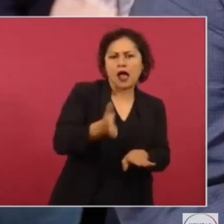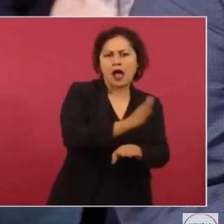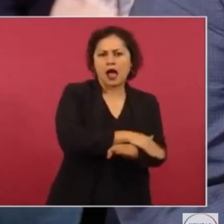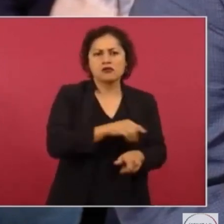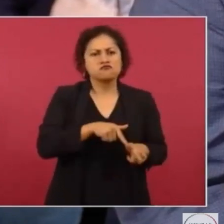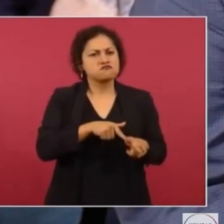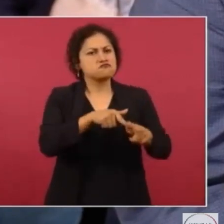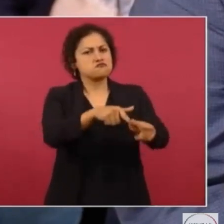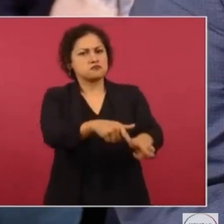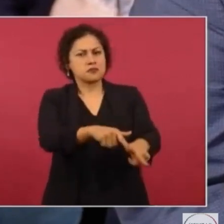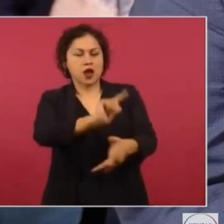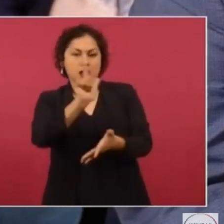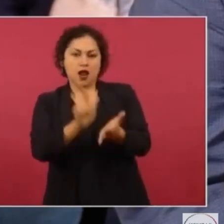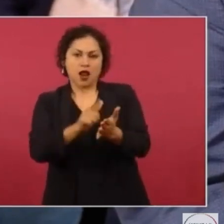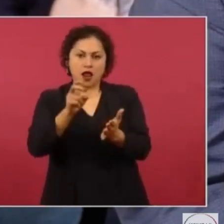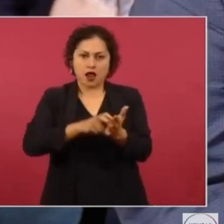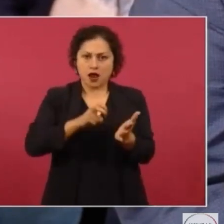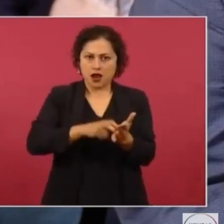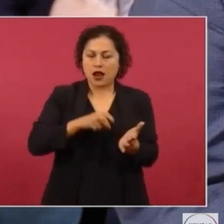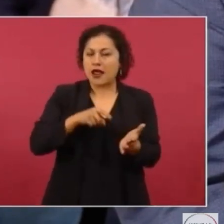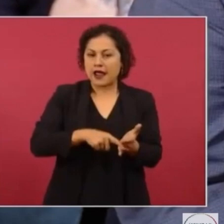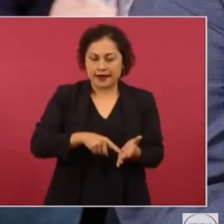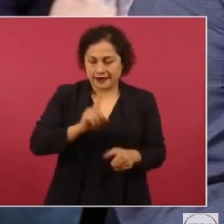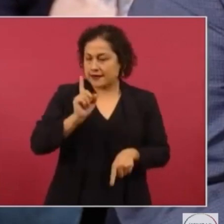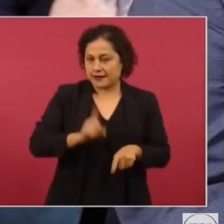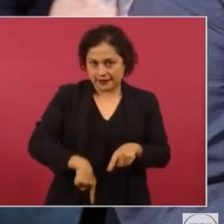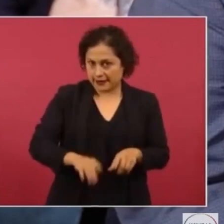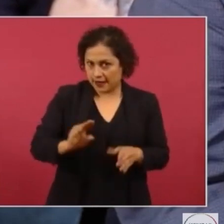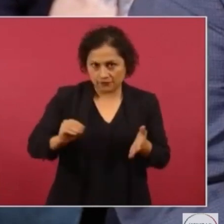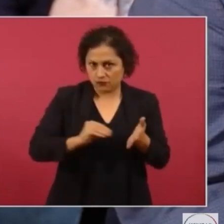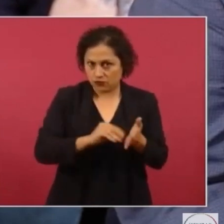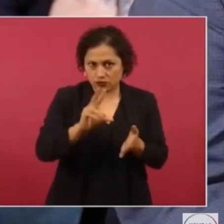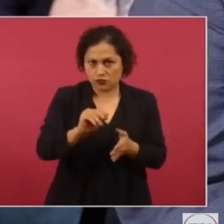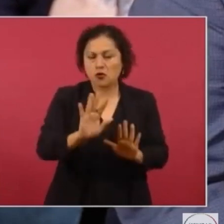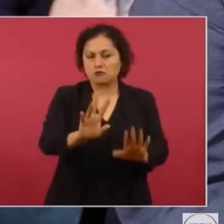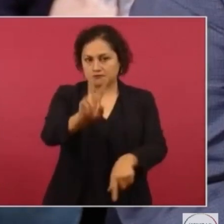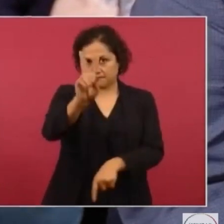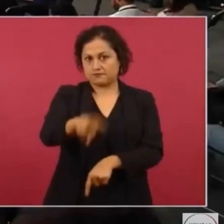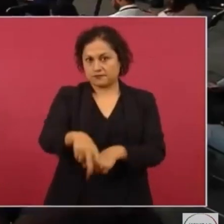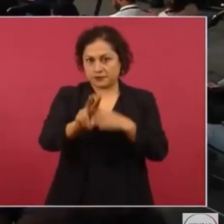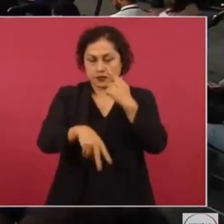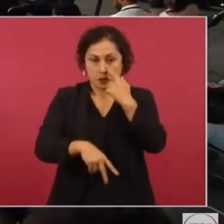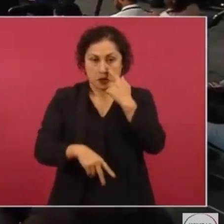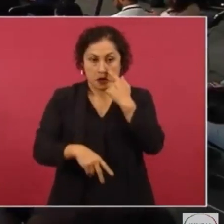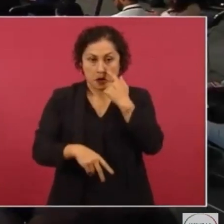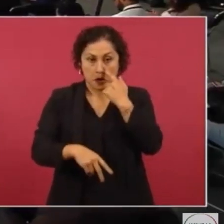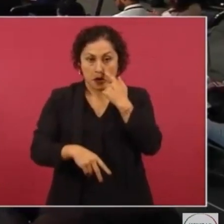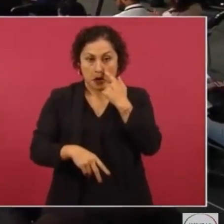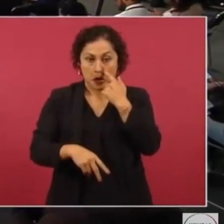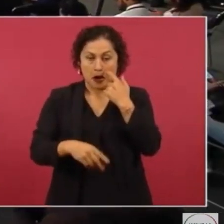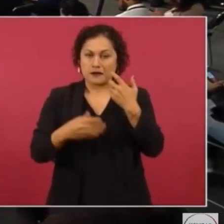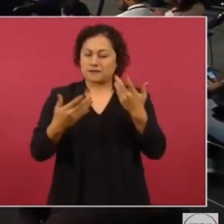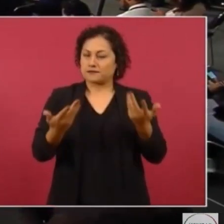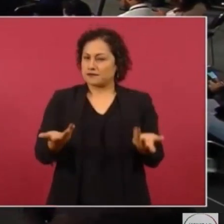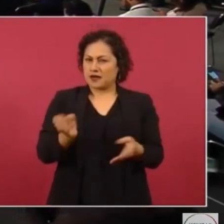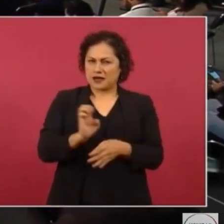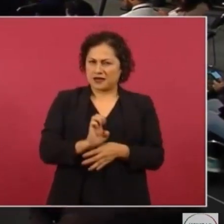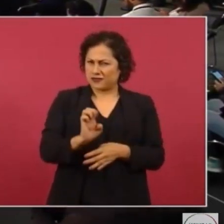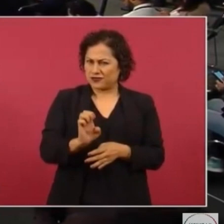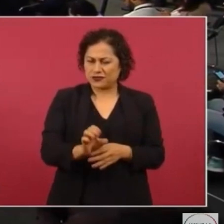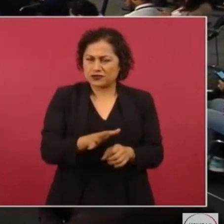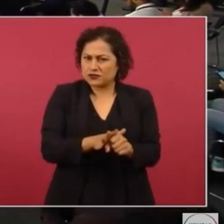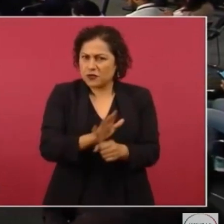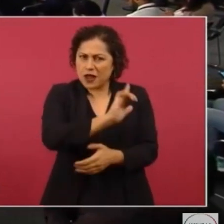esta reforma no viene. Eso es cierto. Otro de los elementos entonces, ¿cuál es lo que es cierto? Pues, ¿qué trae la